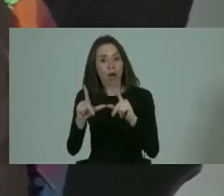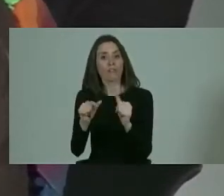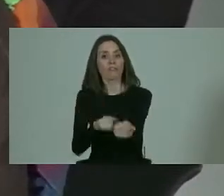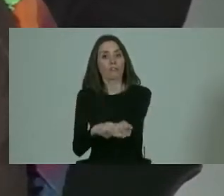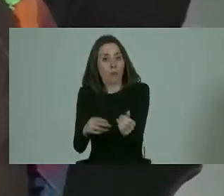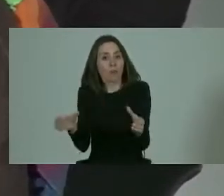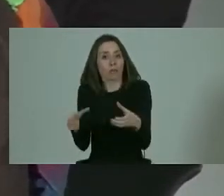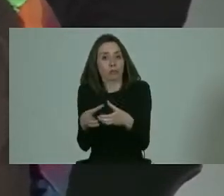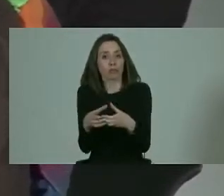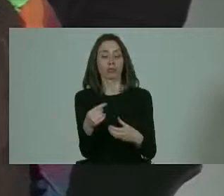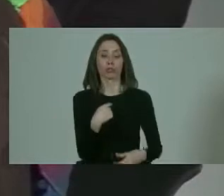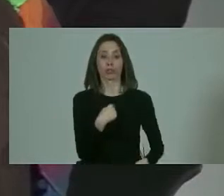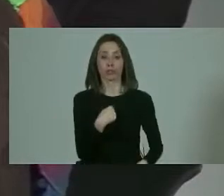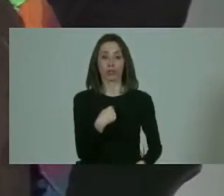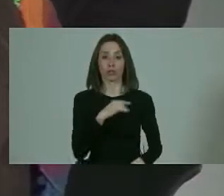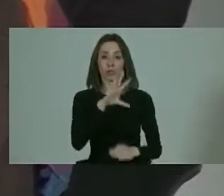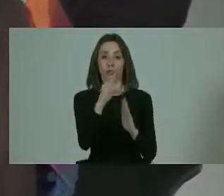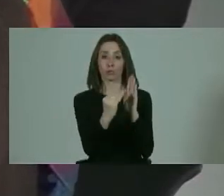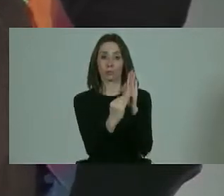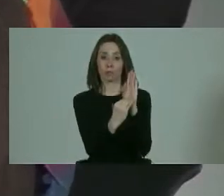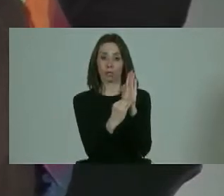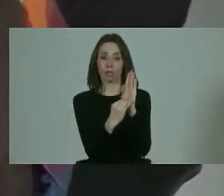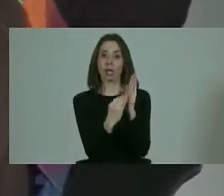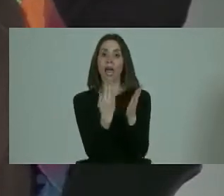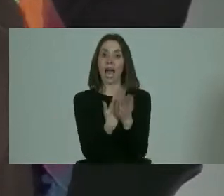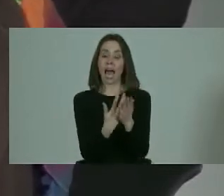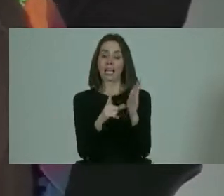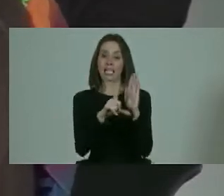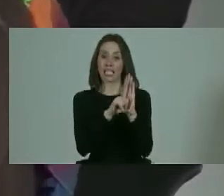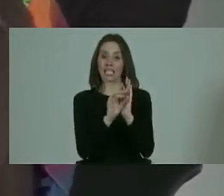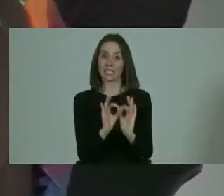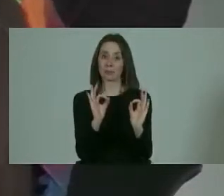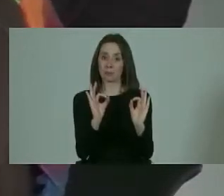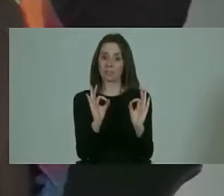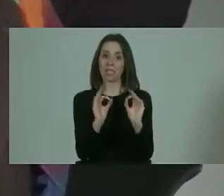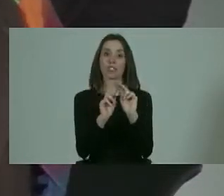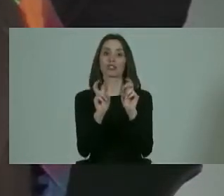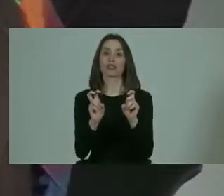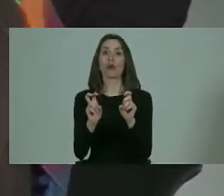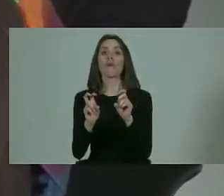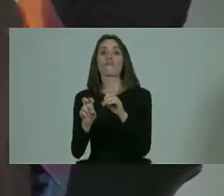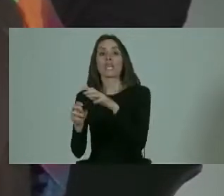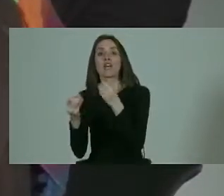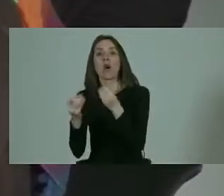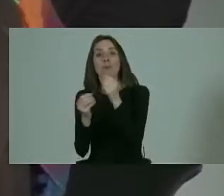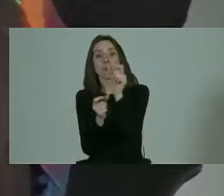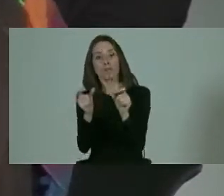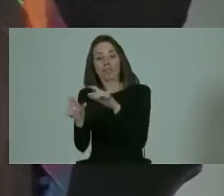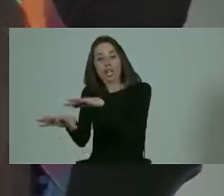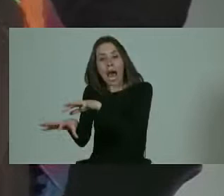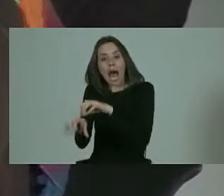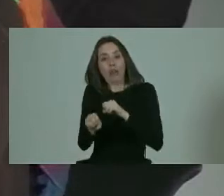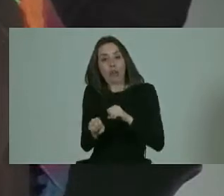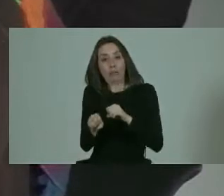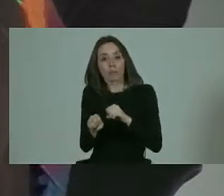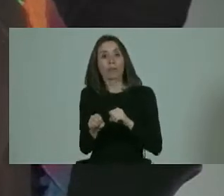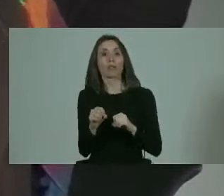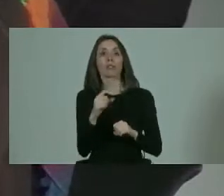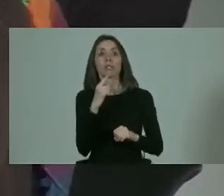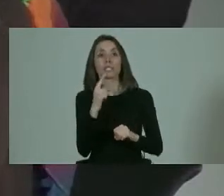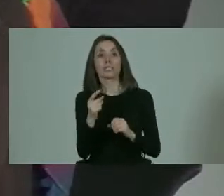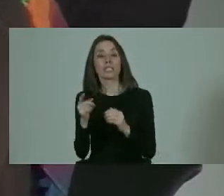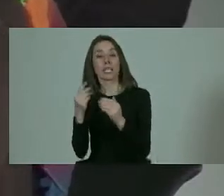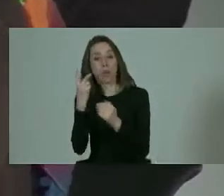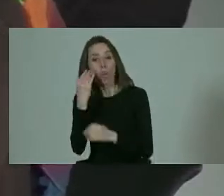por ejemplo yo incorporaría si bien hay una ley especial que habla de la opción por ejemplo donde una de las causales para declarar